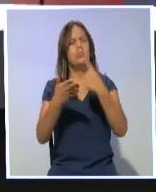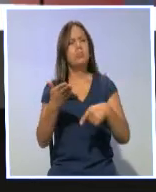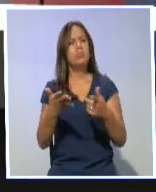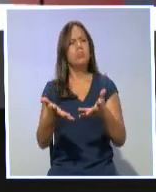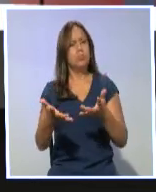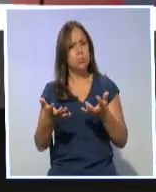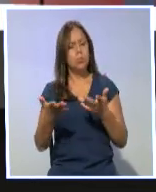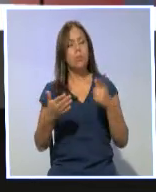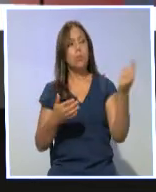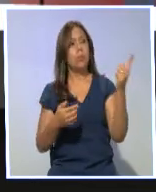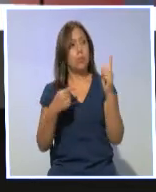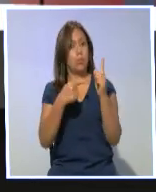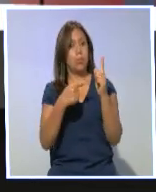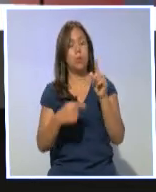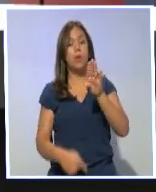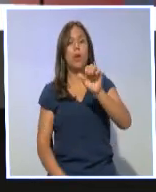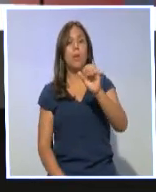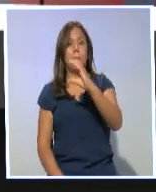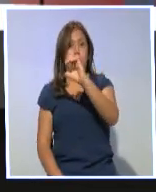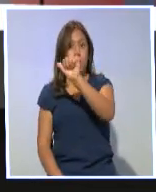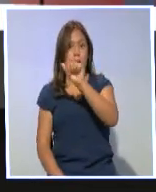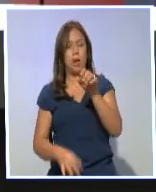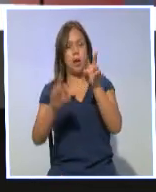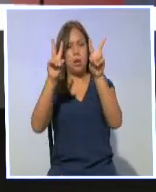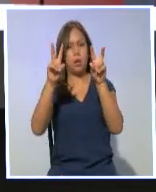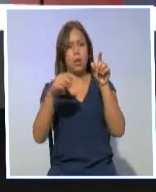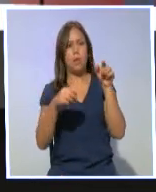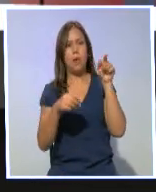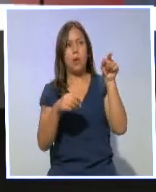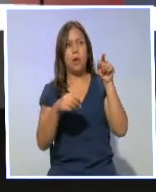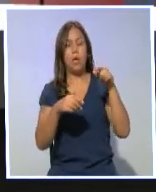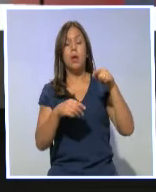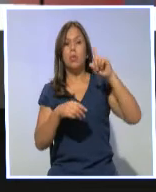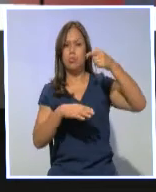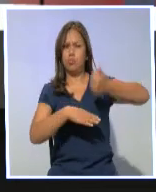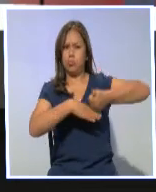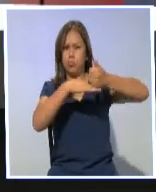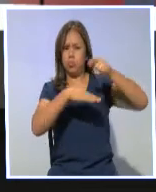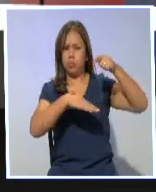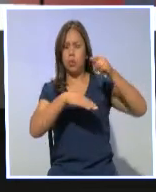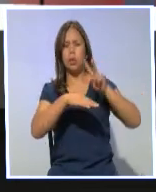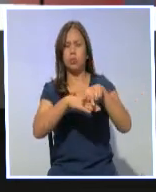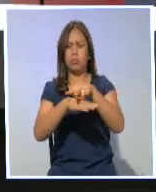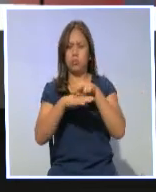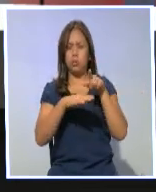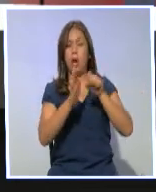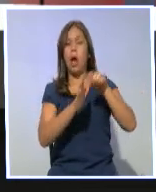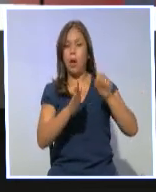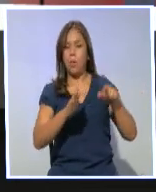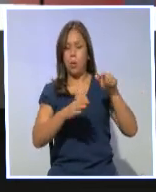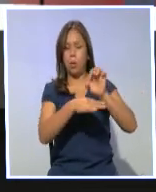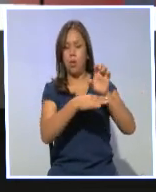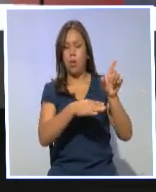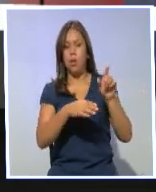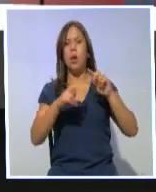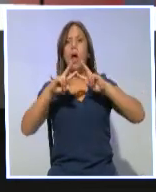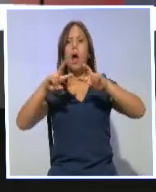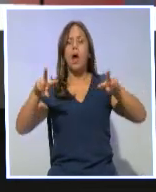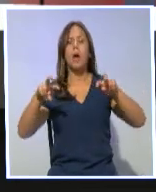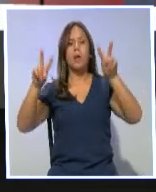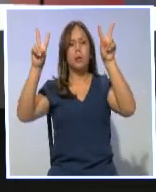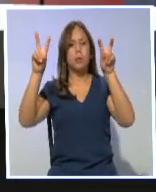recibir al doctor Carlos Baca Mancheno, fiscal general del Estado, para que informe sobre los avances en las investigaciones de los